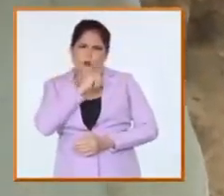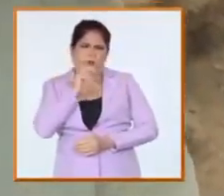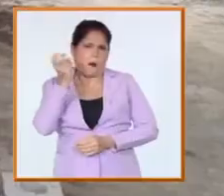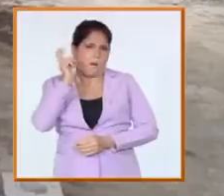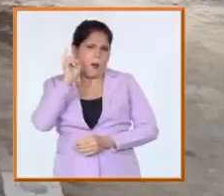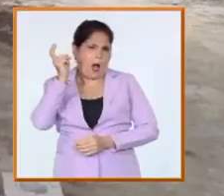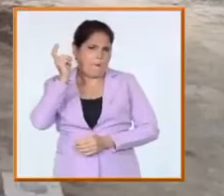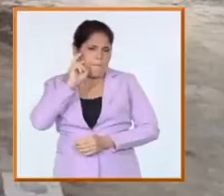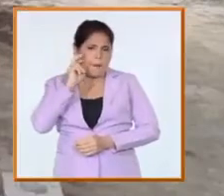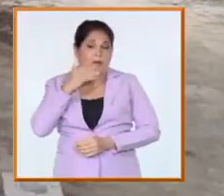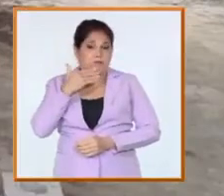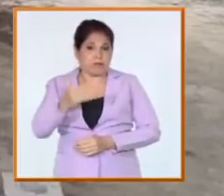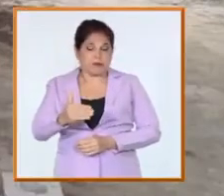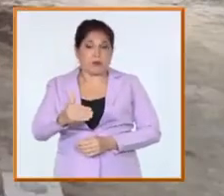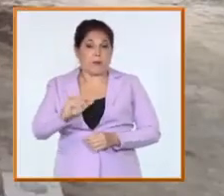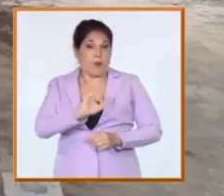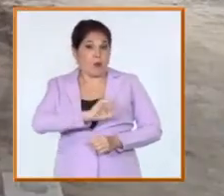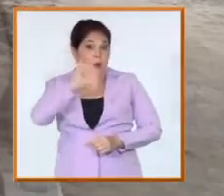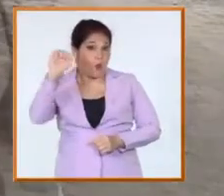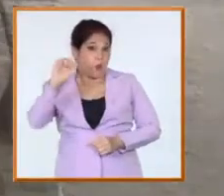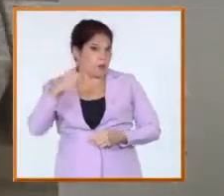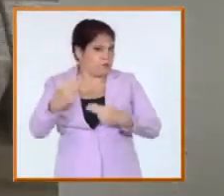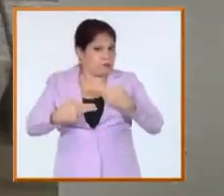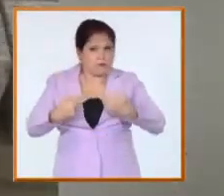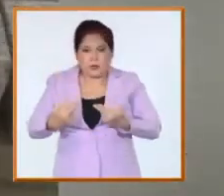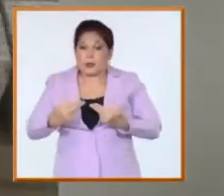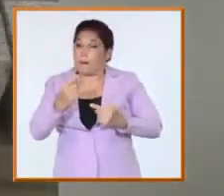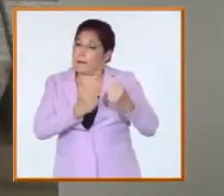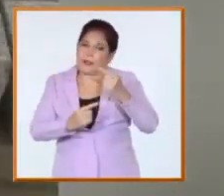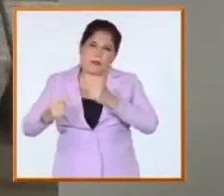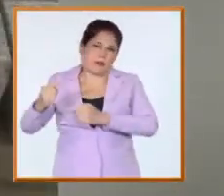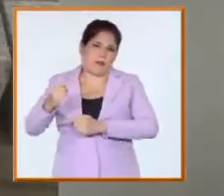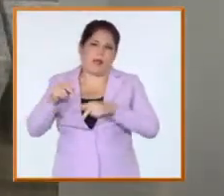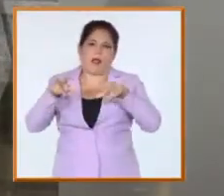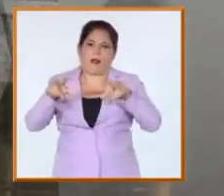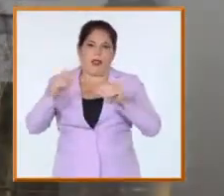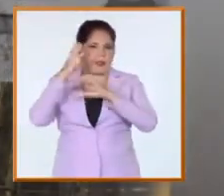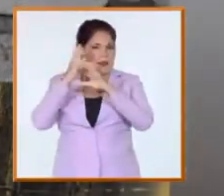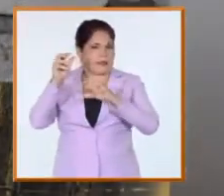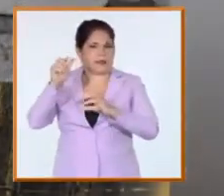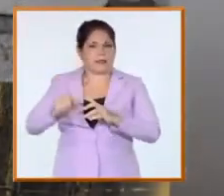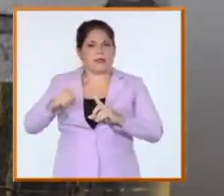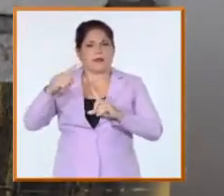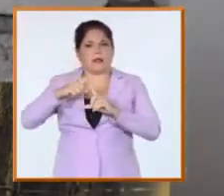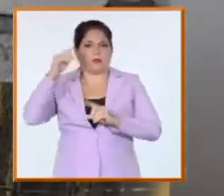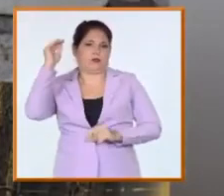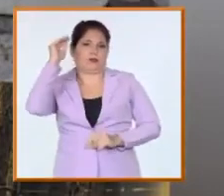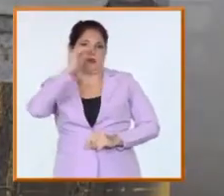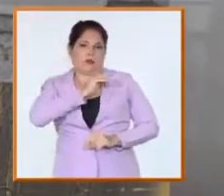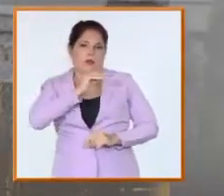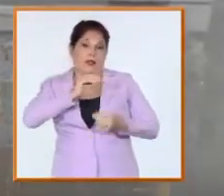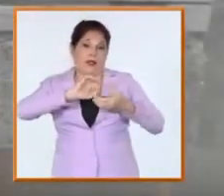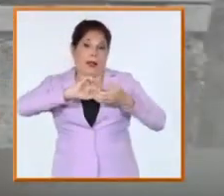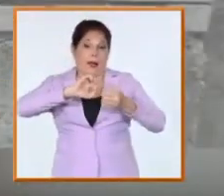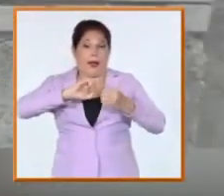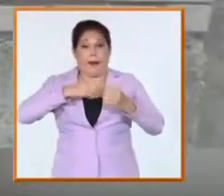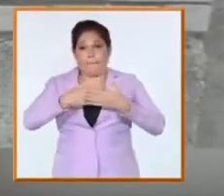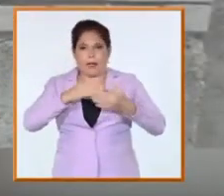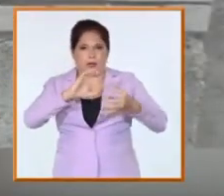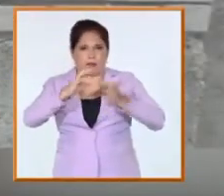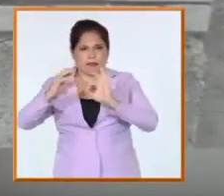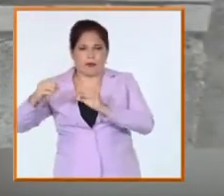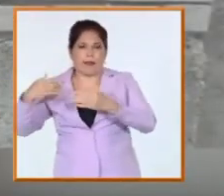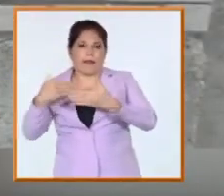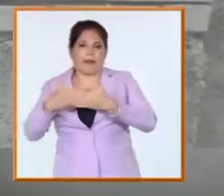necesitamos para lograrlo alcanzado es fundamental la aplicación de la ciencia y la técnica y el encadenamiento productivo con